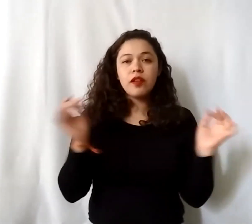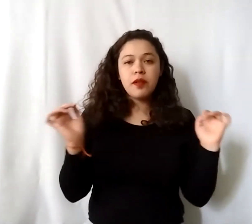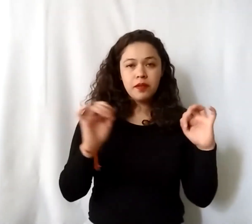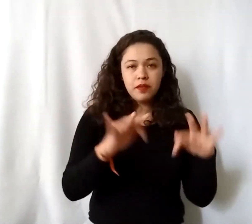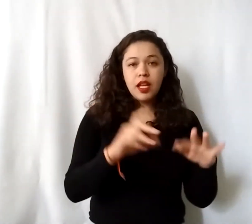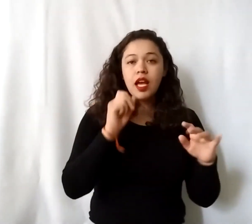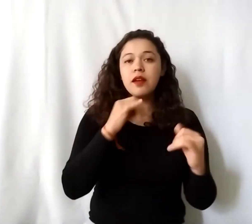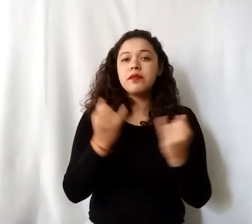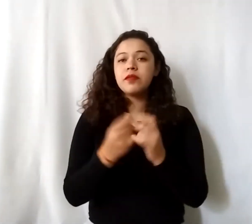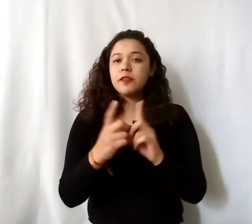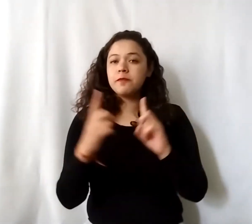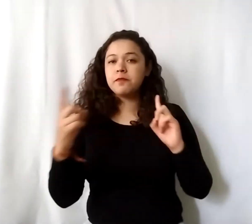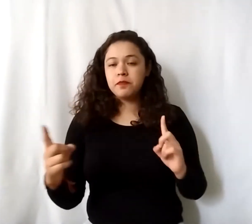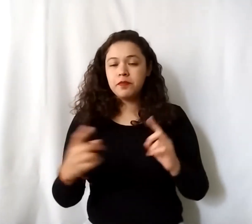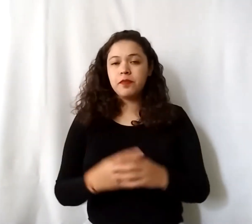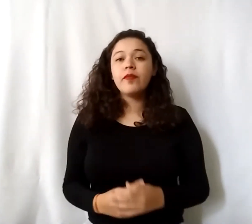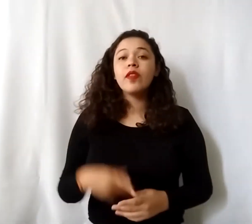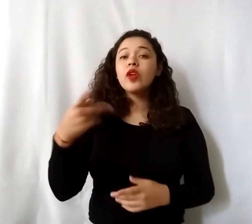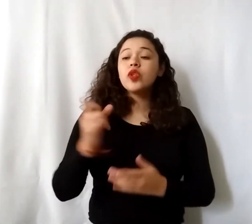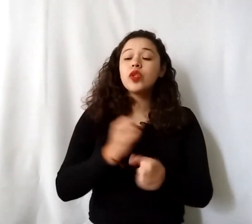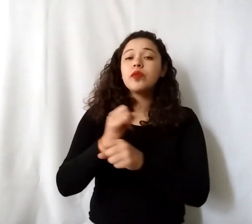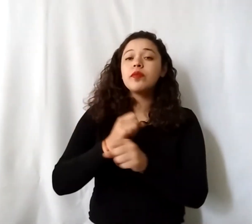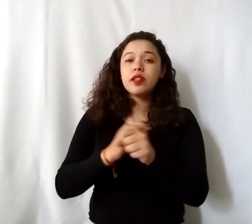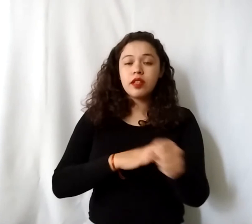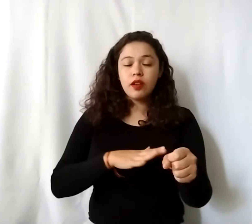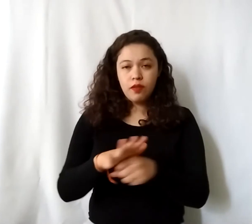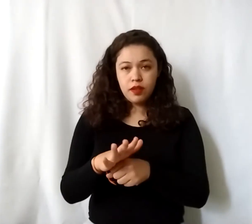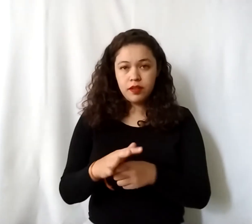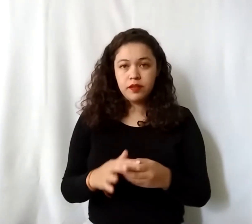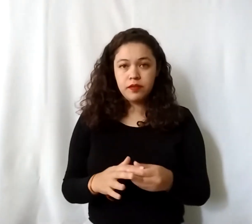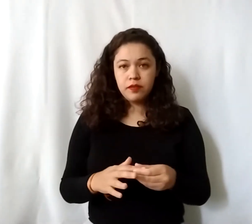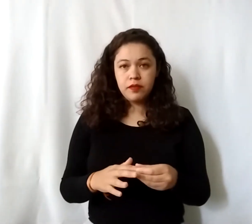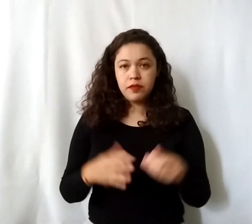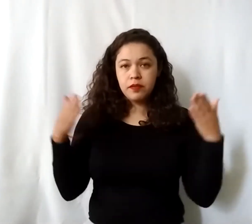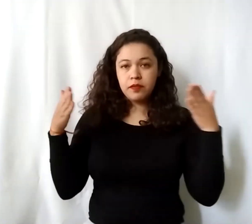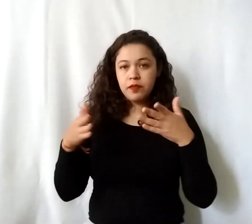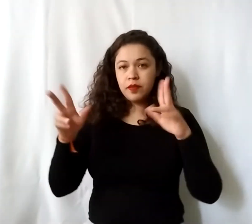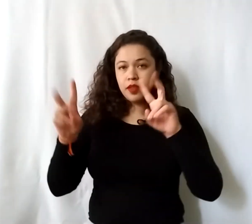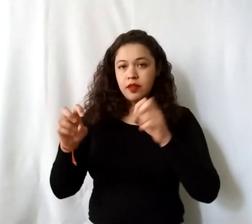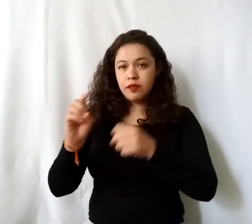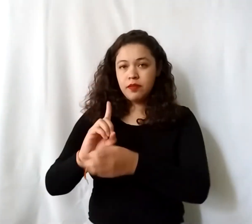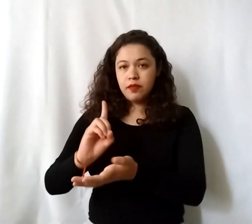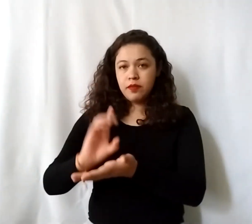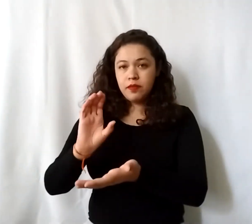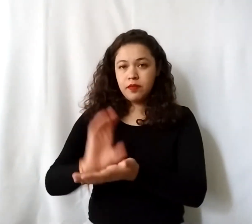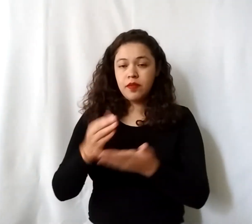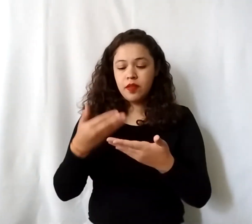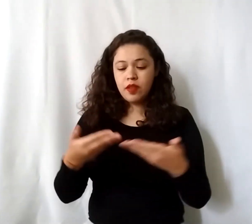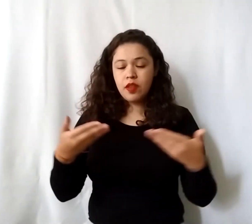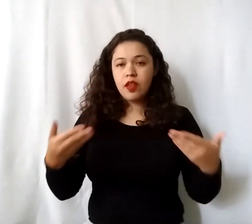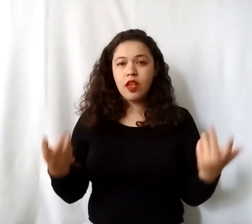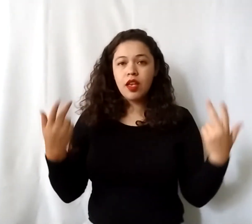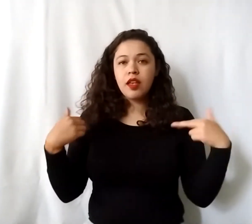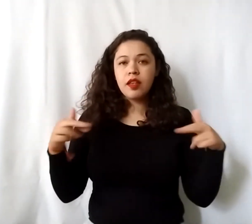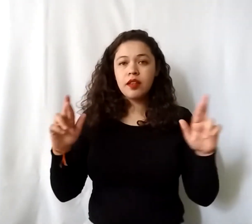distancia. Su línea de investigación se centra en el tema de la discapacidad. Actualmente, la maestra